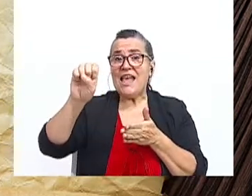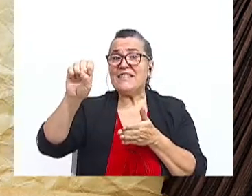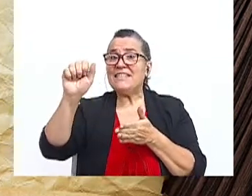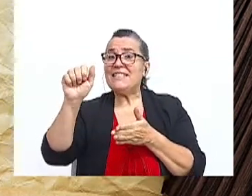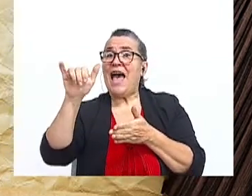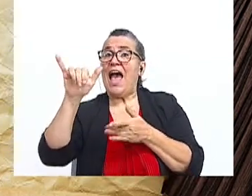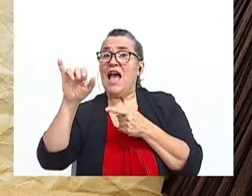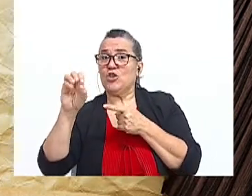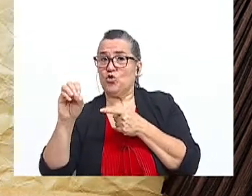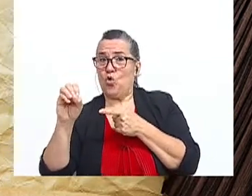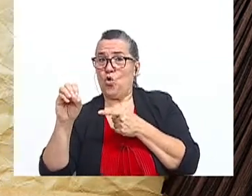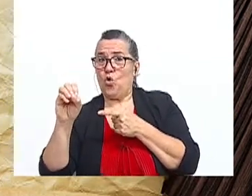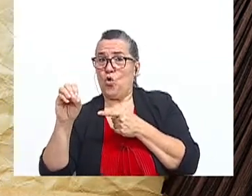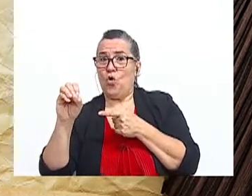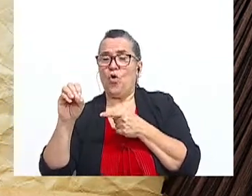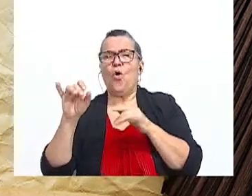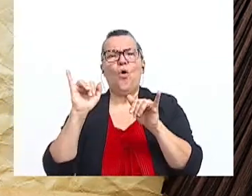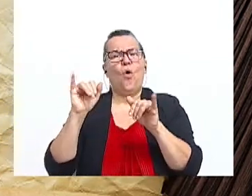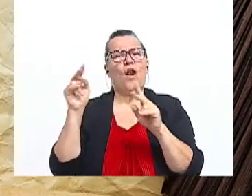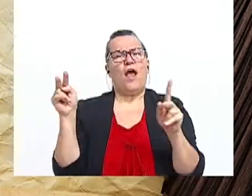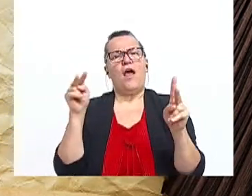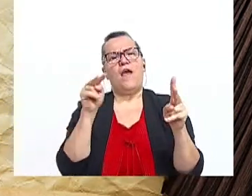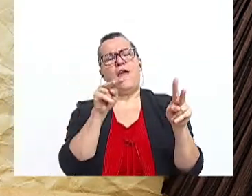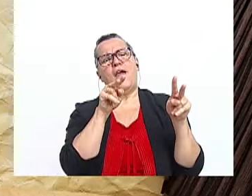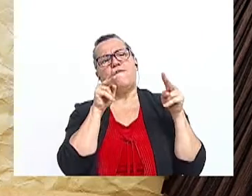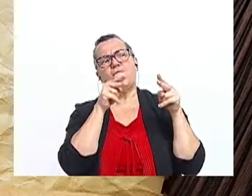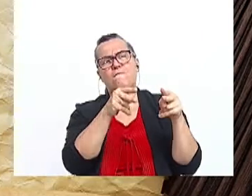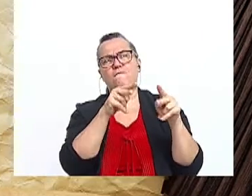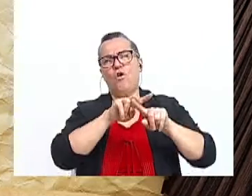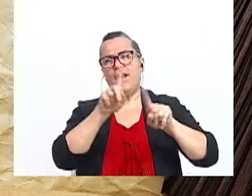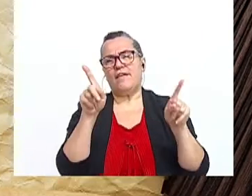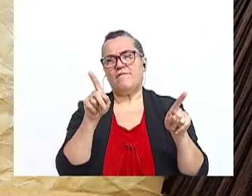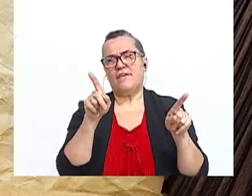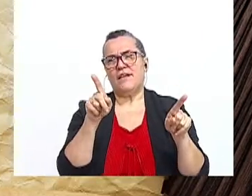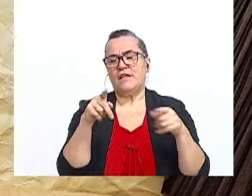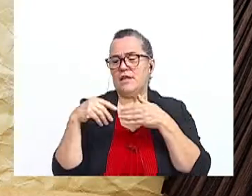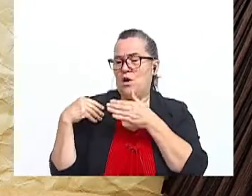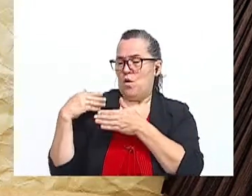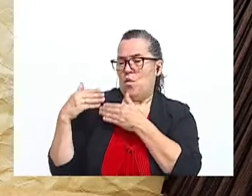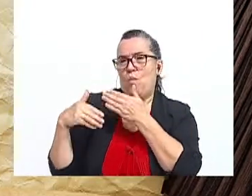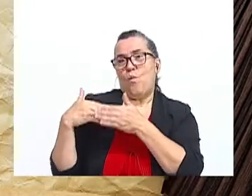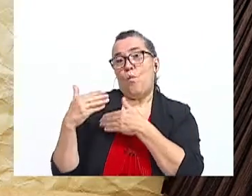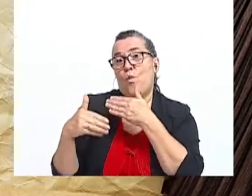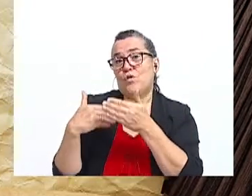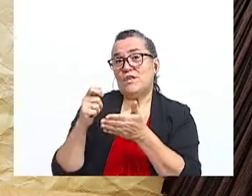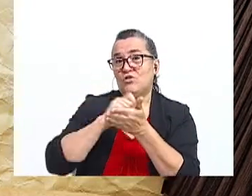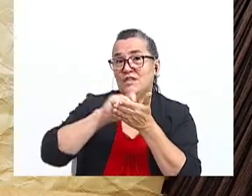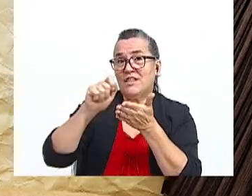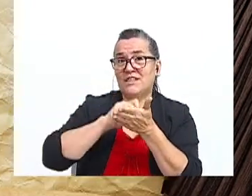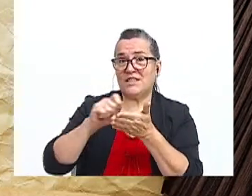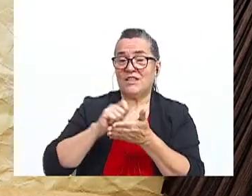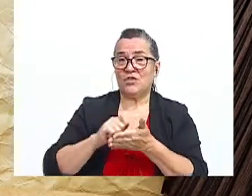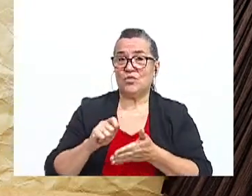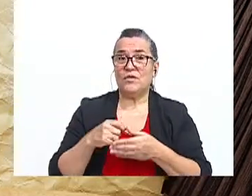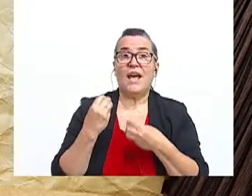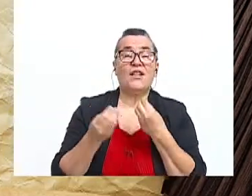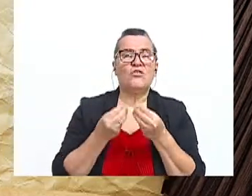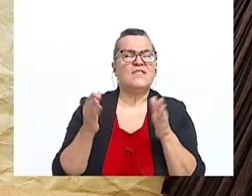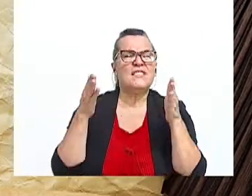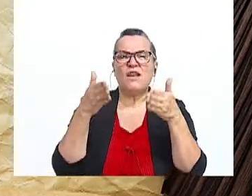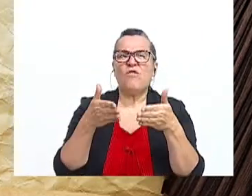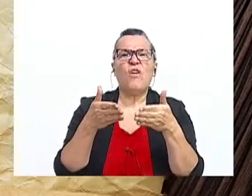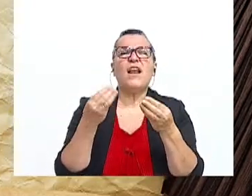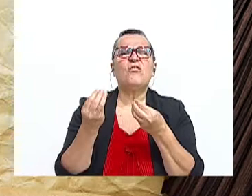enfoque diferente. Como lo hemos venido viendo en un proceso de escritura, pues vamos a